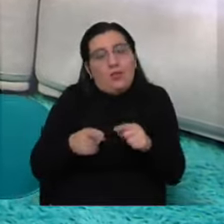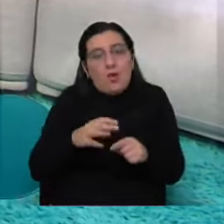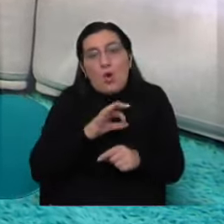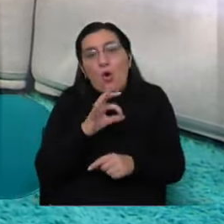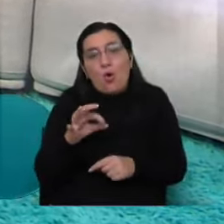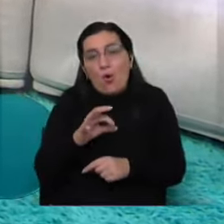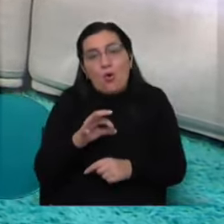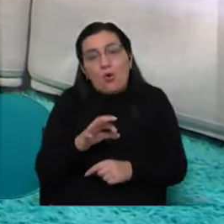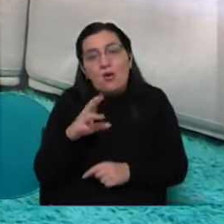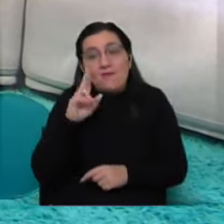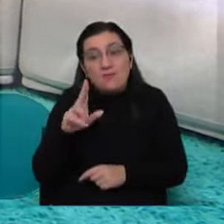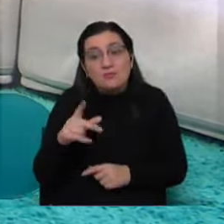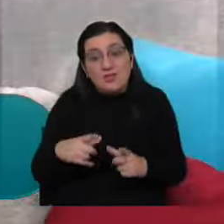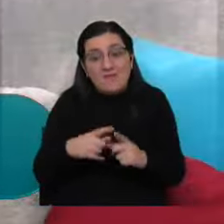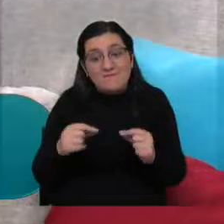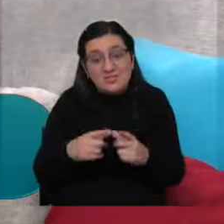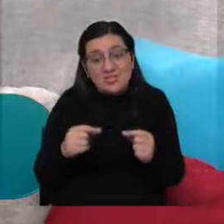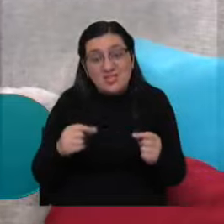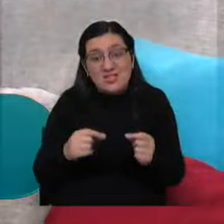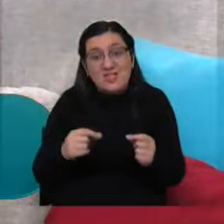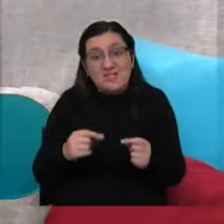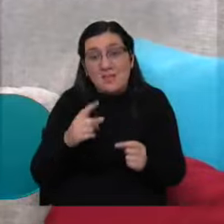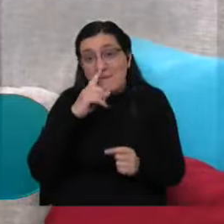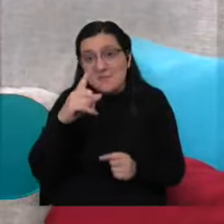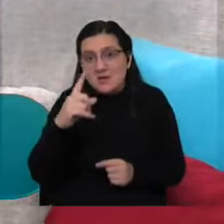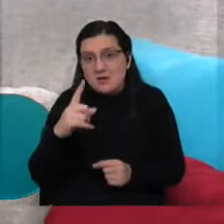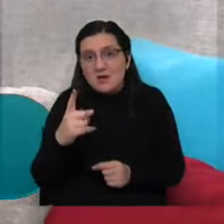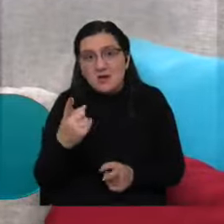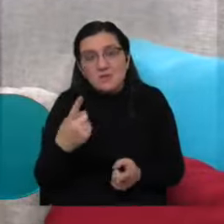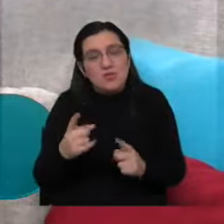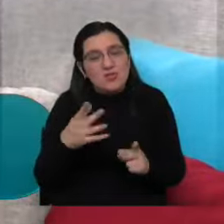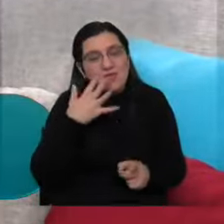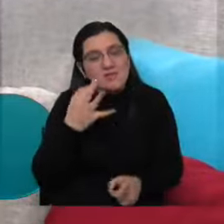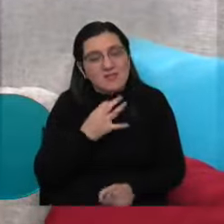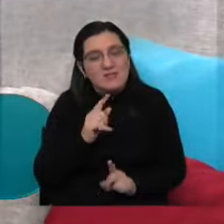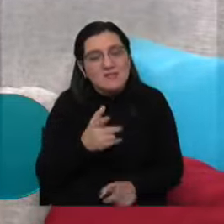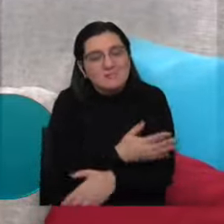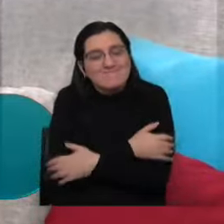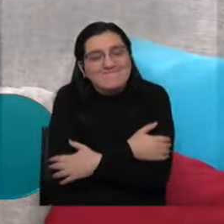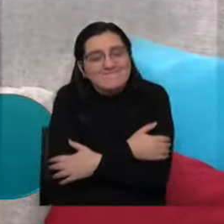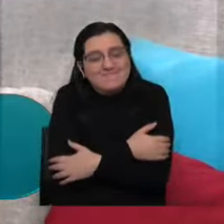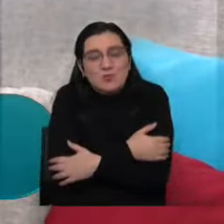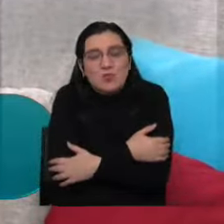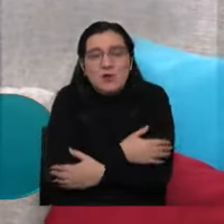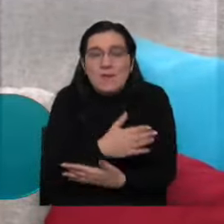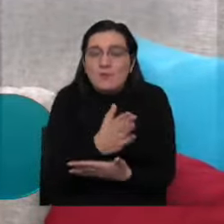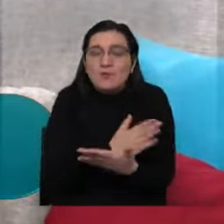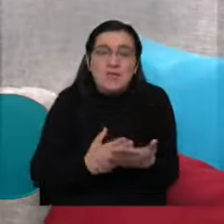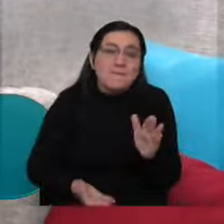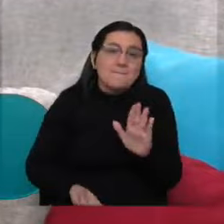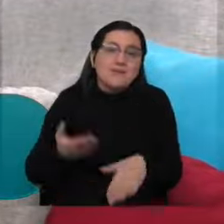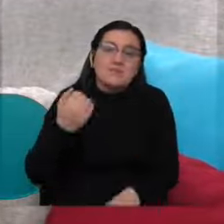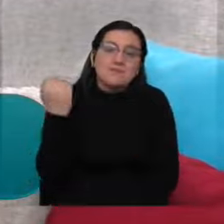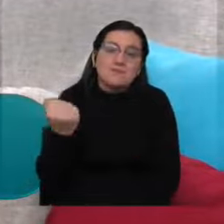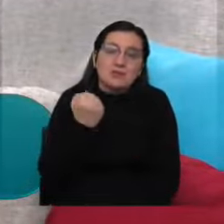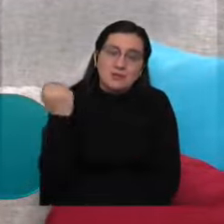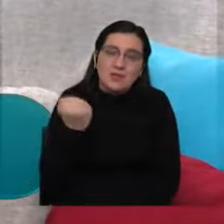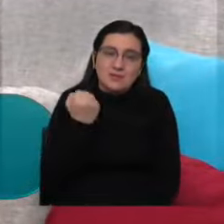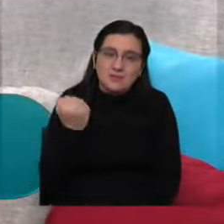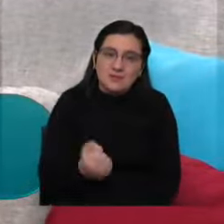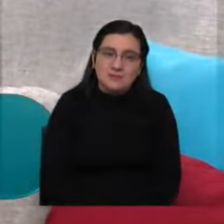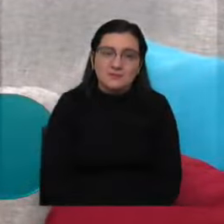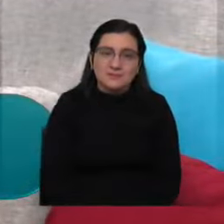ricachona este y en realidad deberíamos como abrazarla como la poetiza más importante que tenemos y que en hispanoamérica